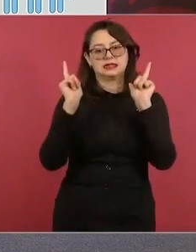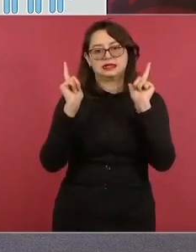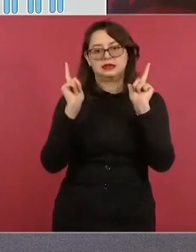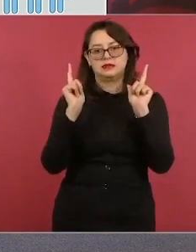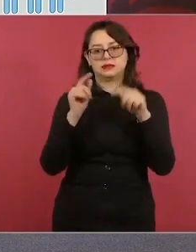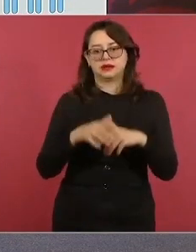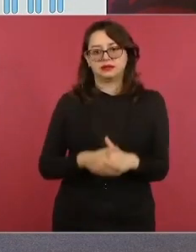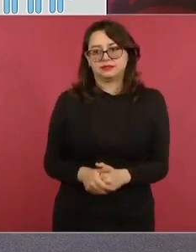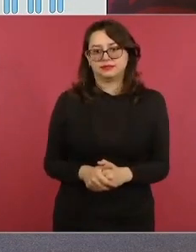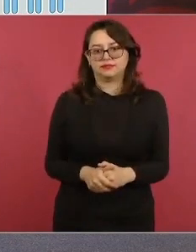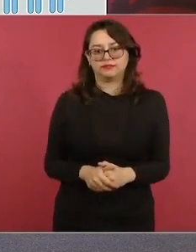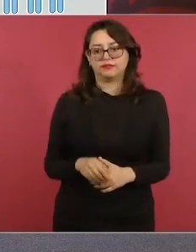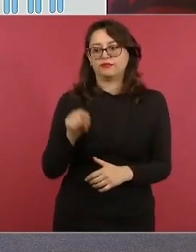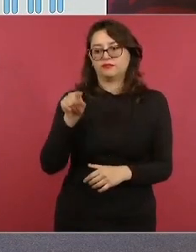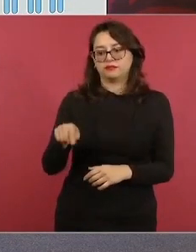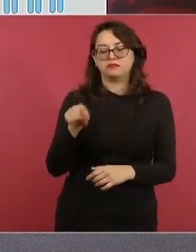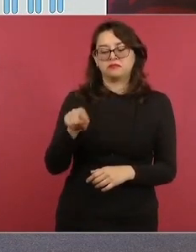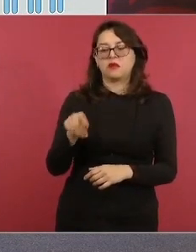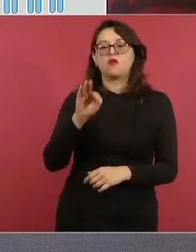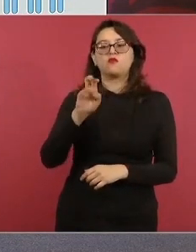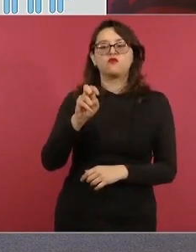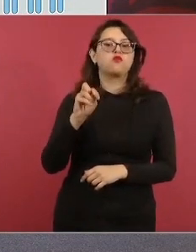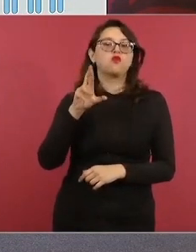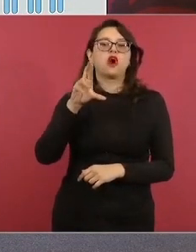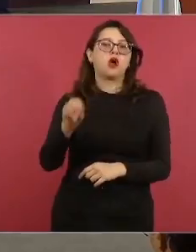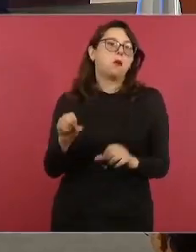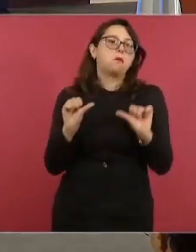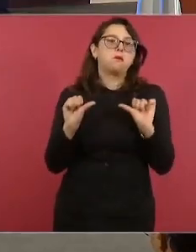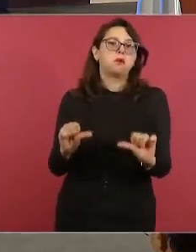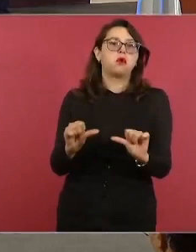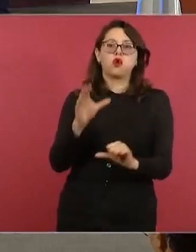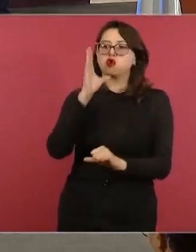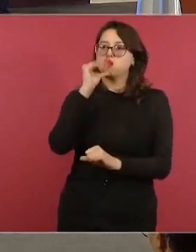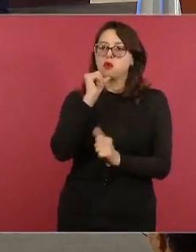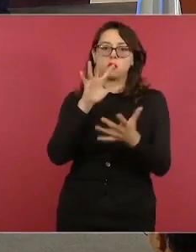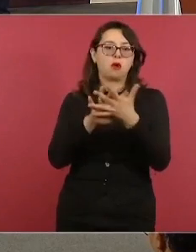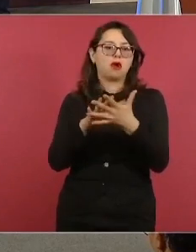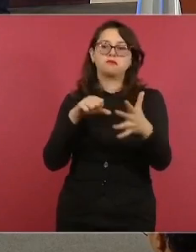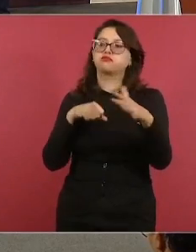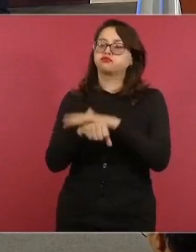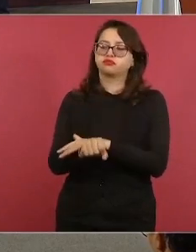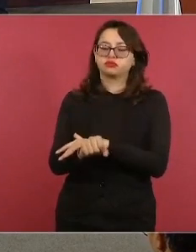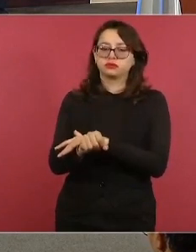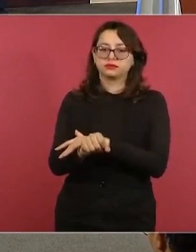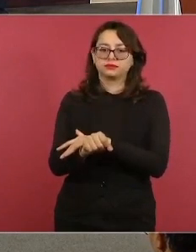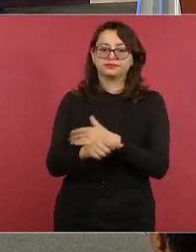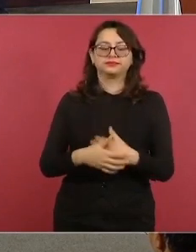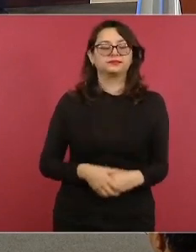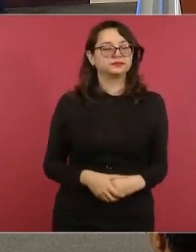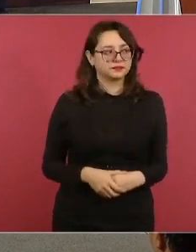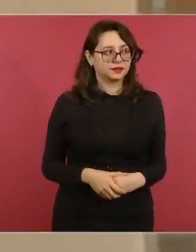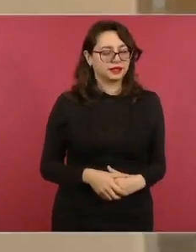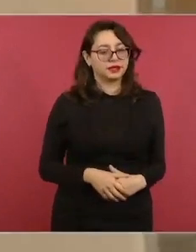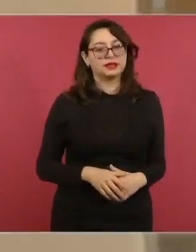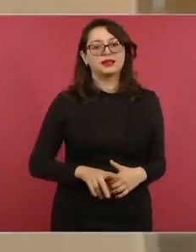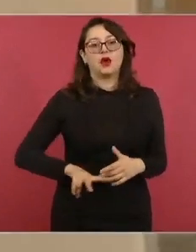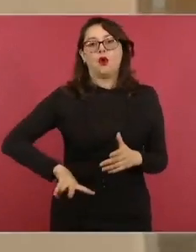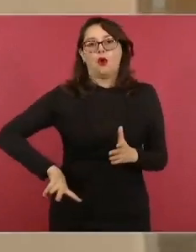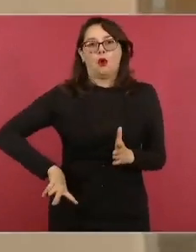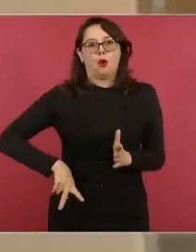razón de que cuenta con fuero una cuarta orden de aprehensión por el delito de tortura